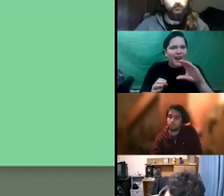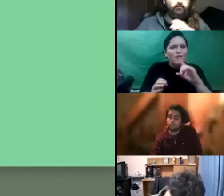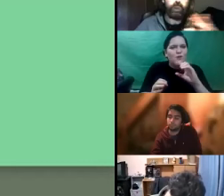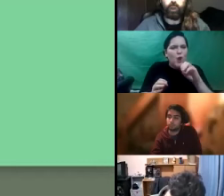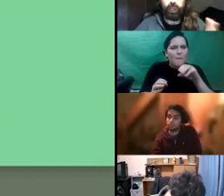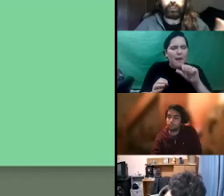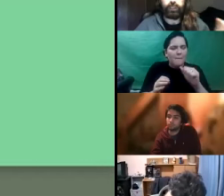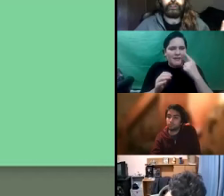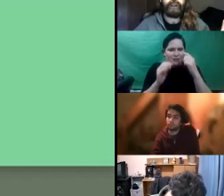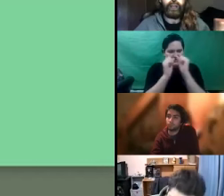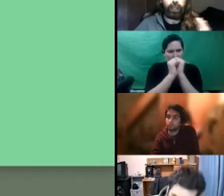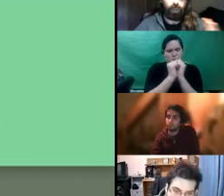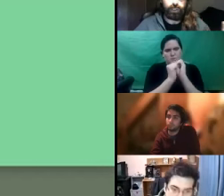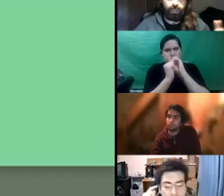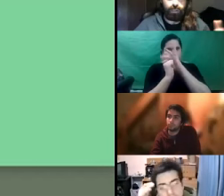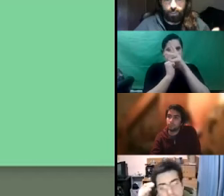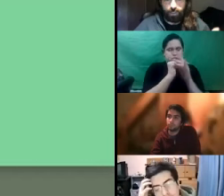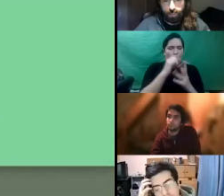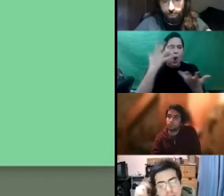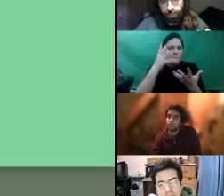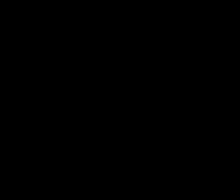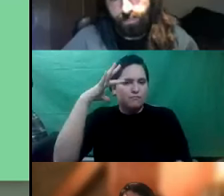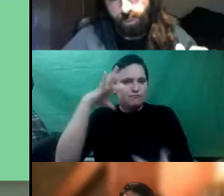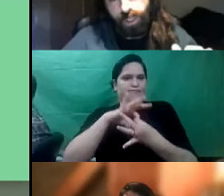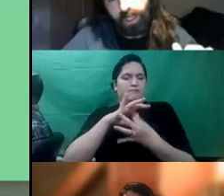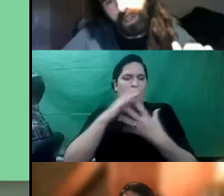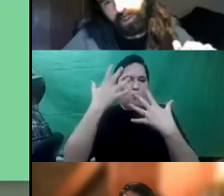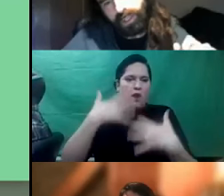manera muestra cómo se conectan las regiones cerebrales. Entonces, en este